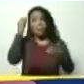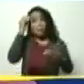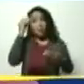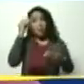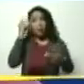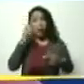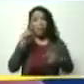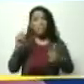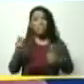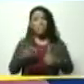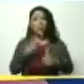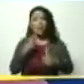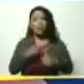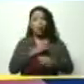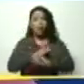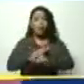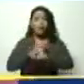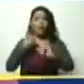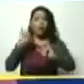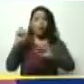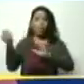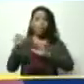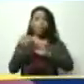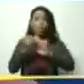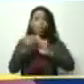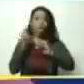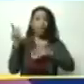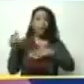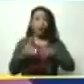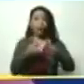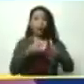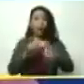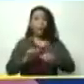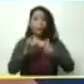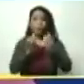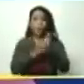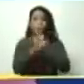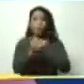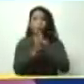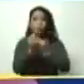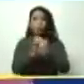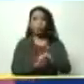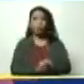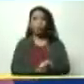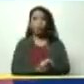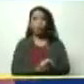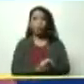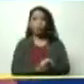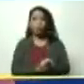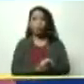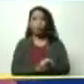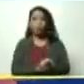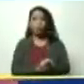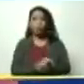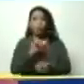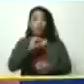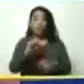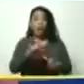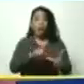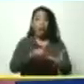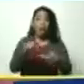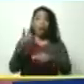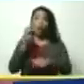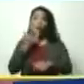del fin entonces de estas medidas coercitivas unilaterales con este camino que ustedes han emprendido si estaría listo